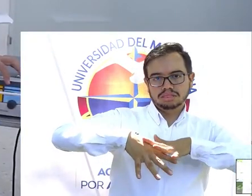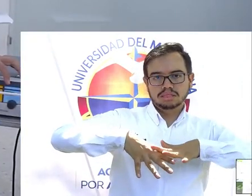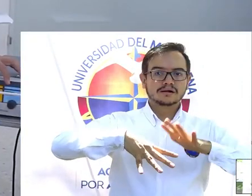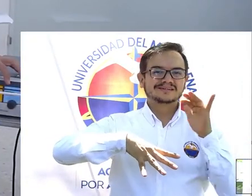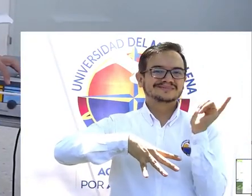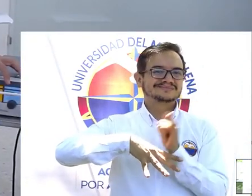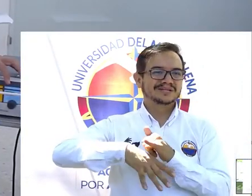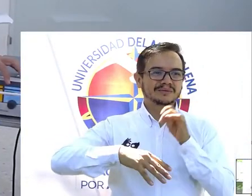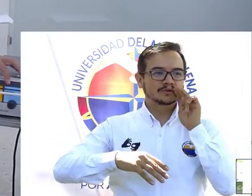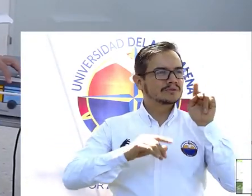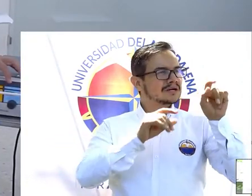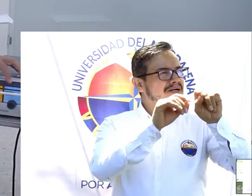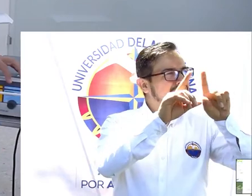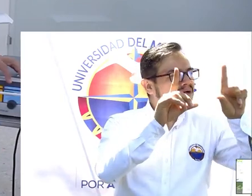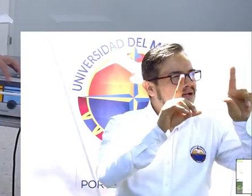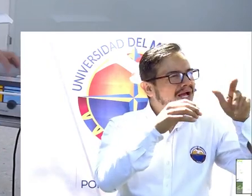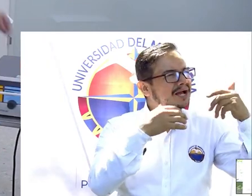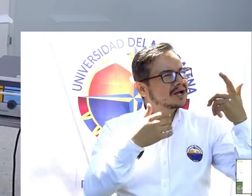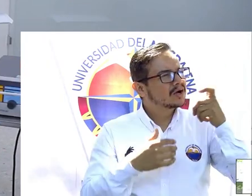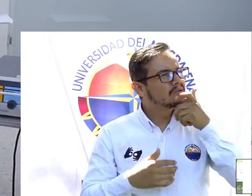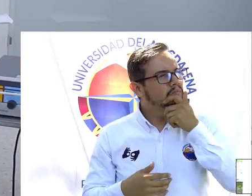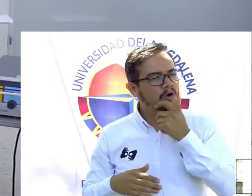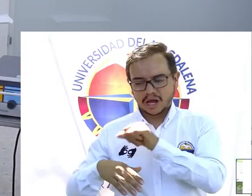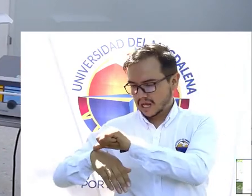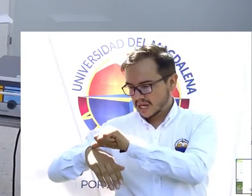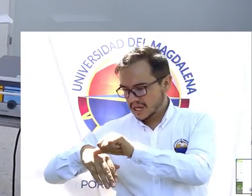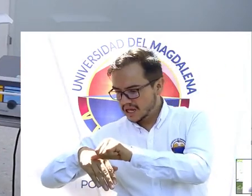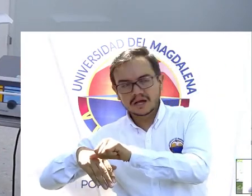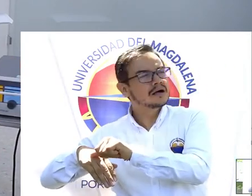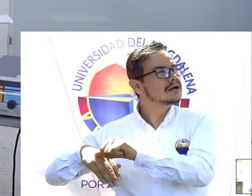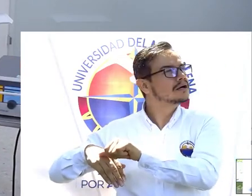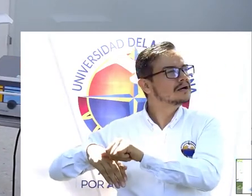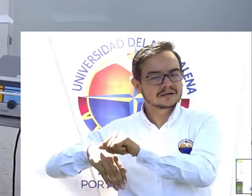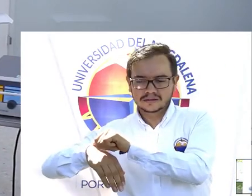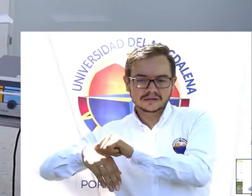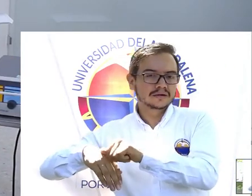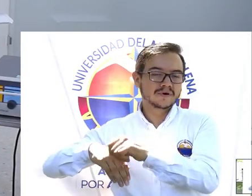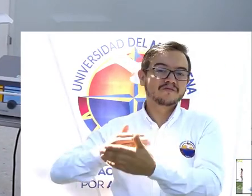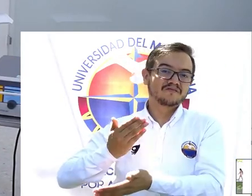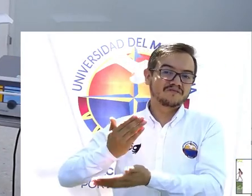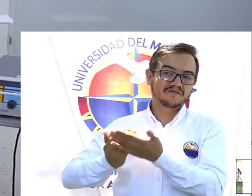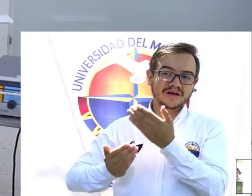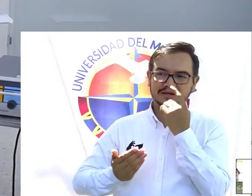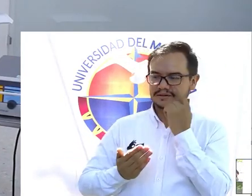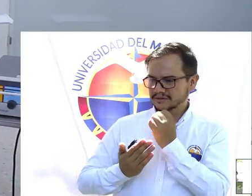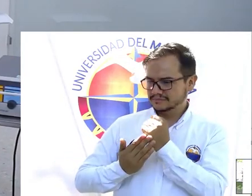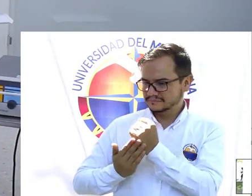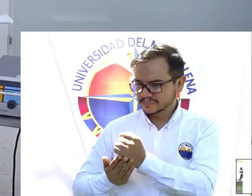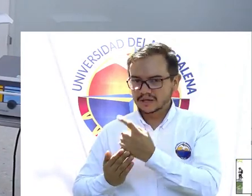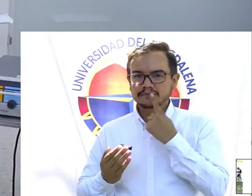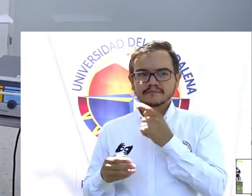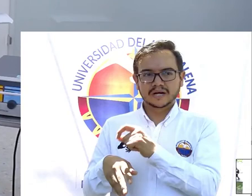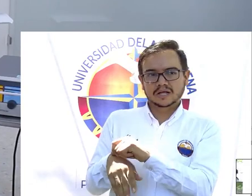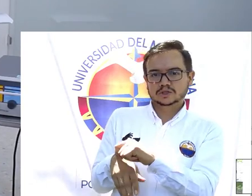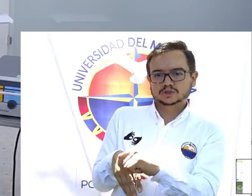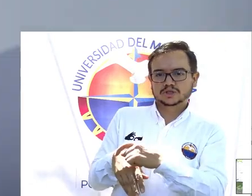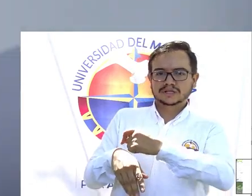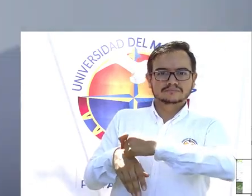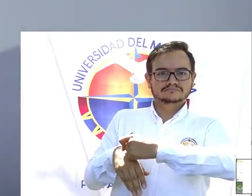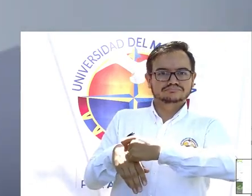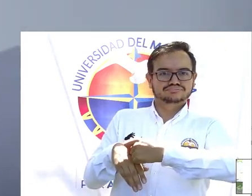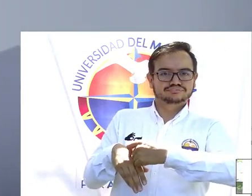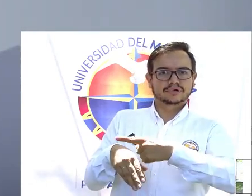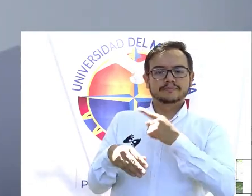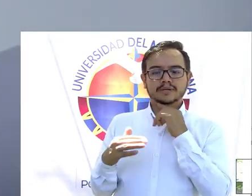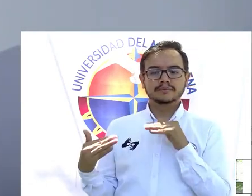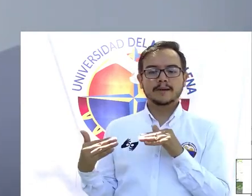la intensidad que le vamos a colocar a nuestro electrobisturí o a nuestra coagulación